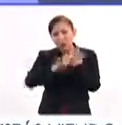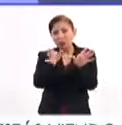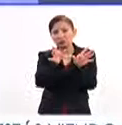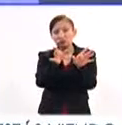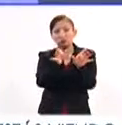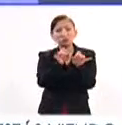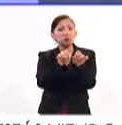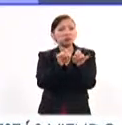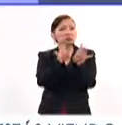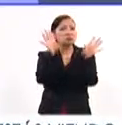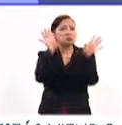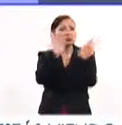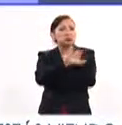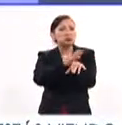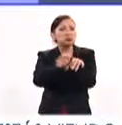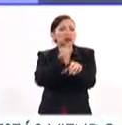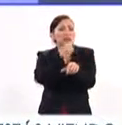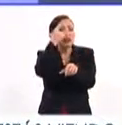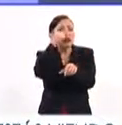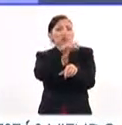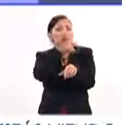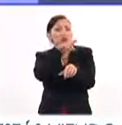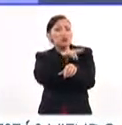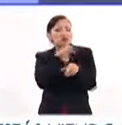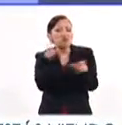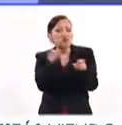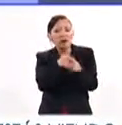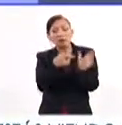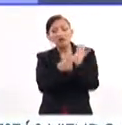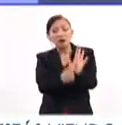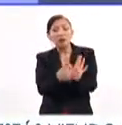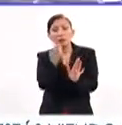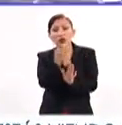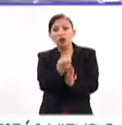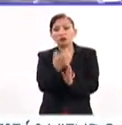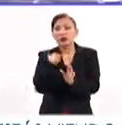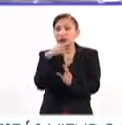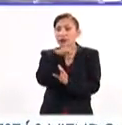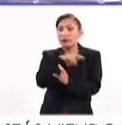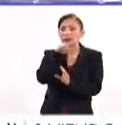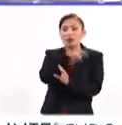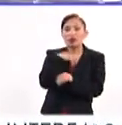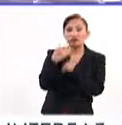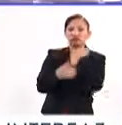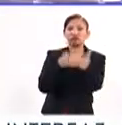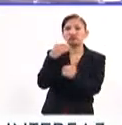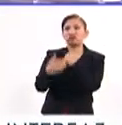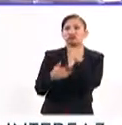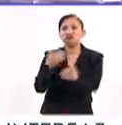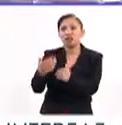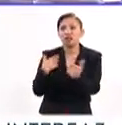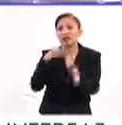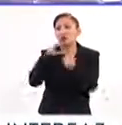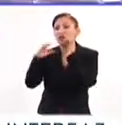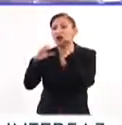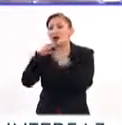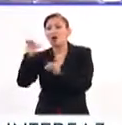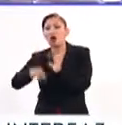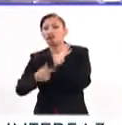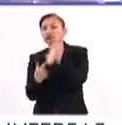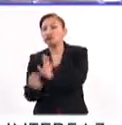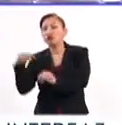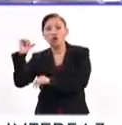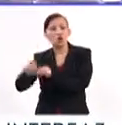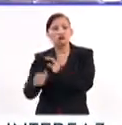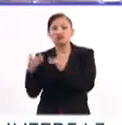efímera, porque es por lo perentorio, por lo rápido, por la comunicación que tiene que ser